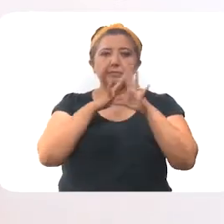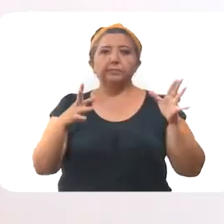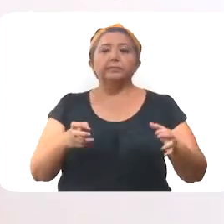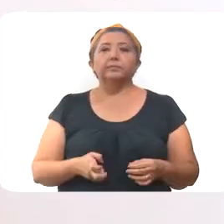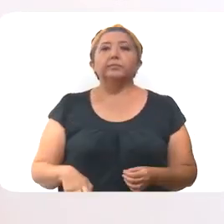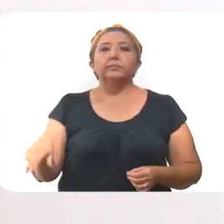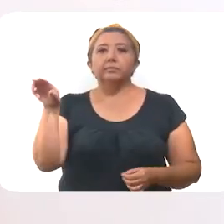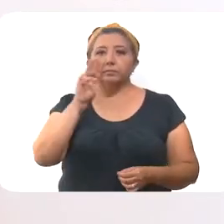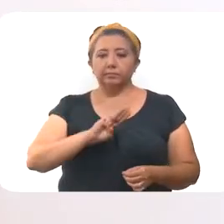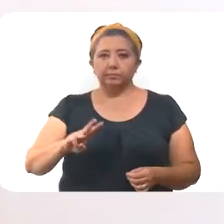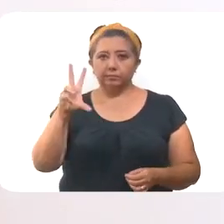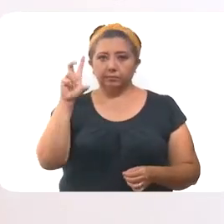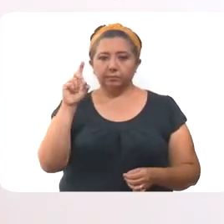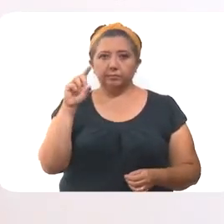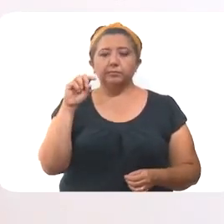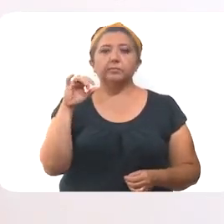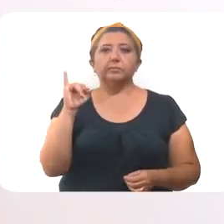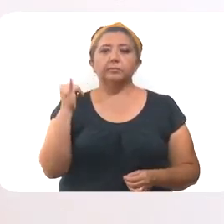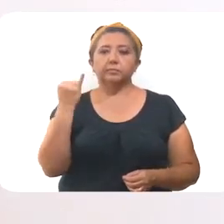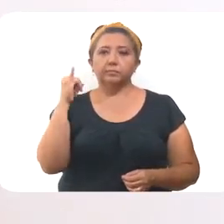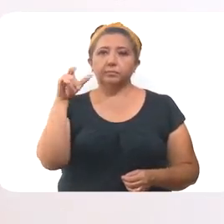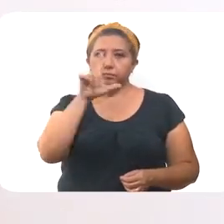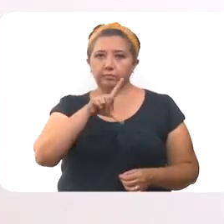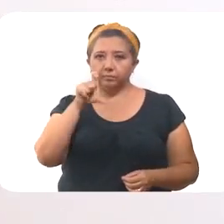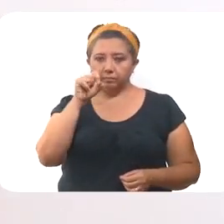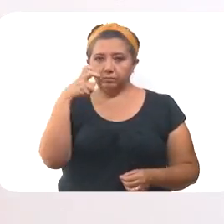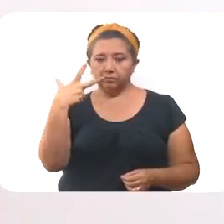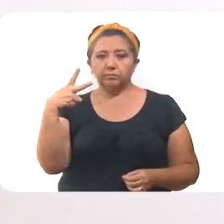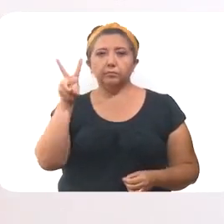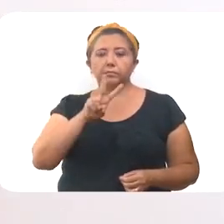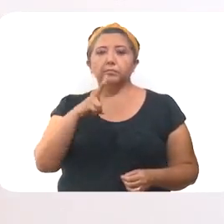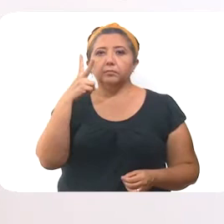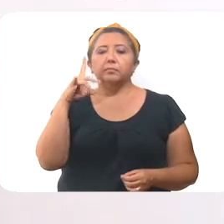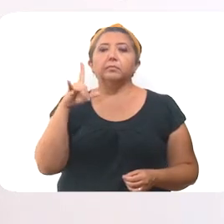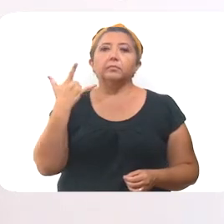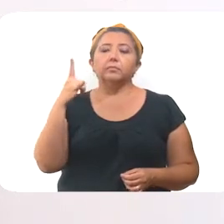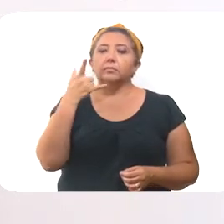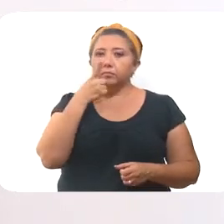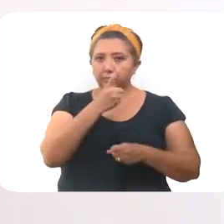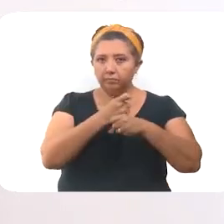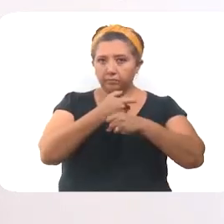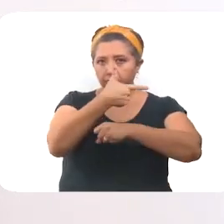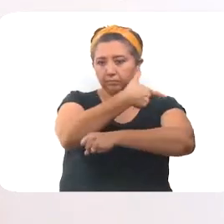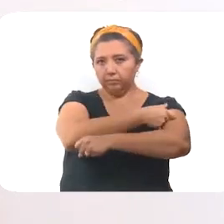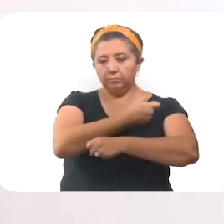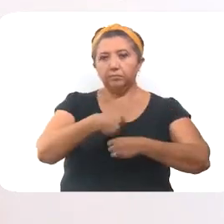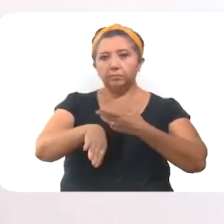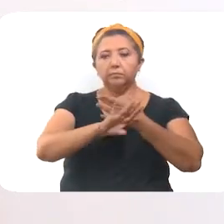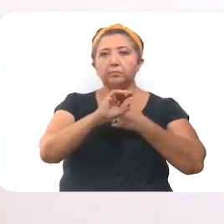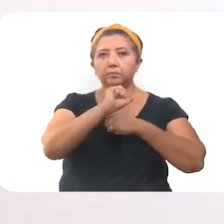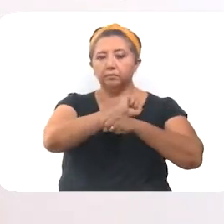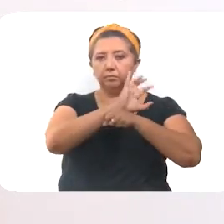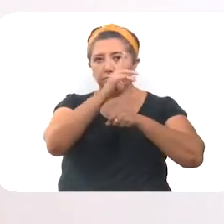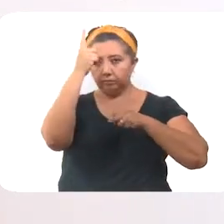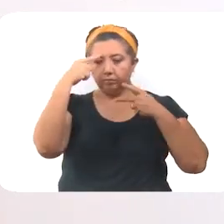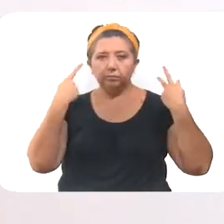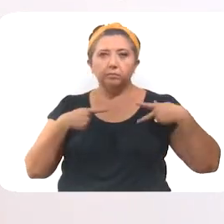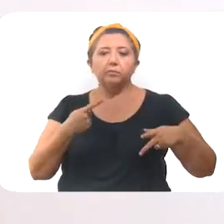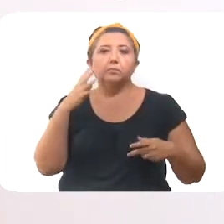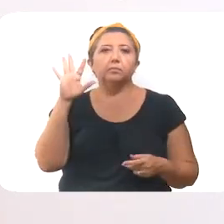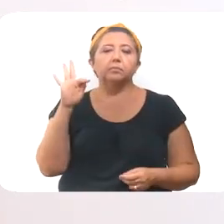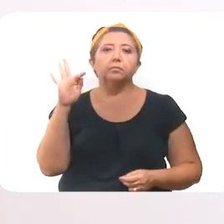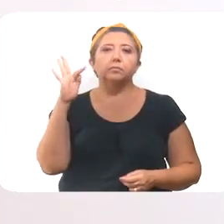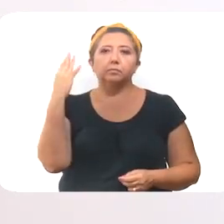es el parte médico de este miércoles 30 de junio. Del lunes 28 al viernes 2 de julio se aplican las primeras dosis de vacunas contra el coronavirus para